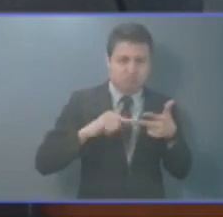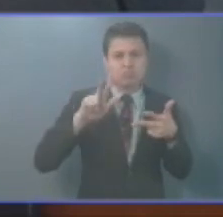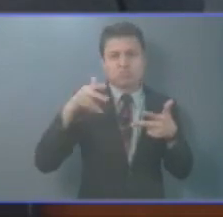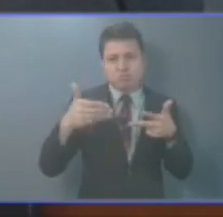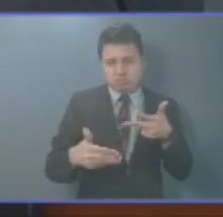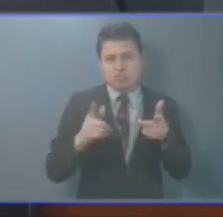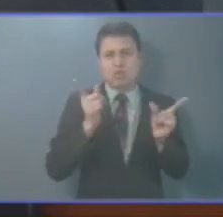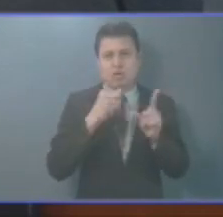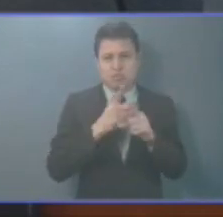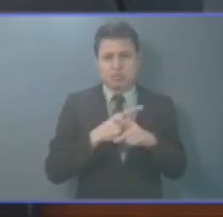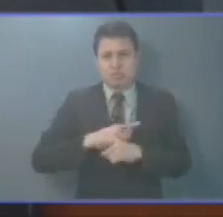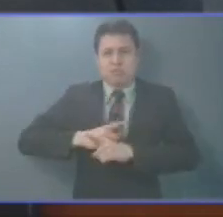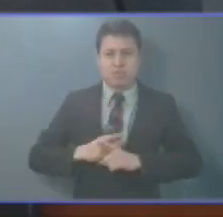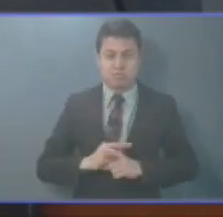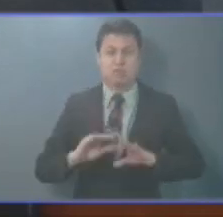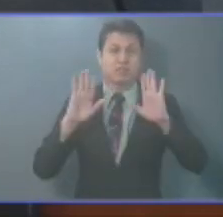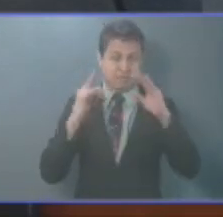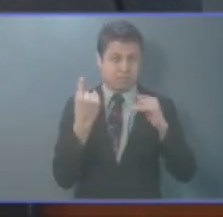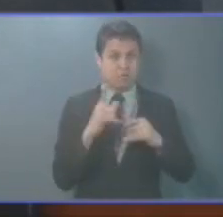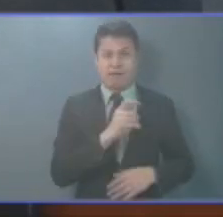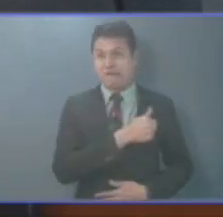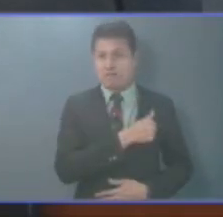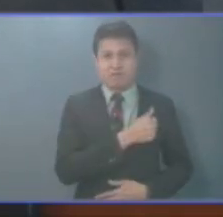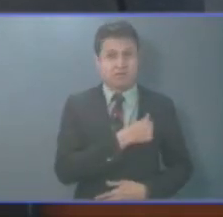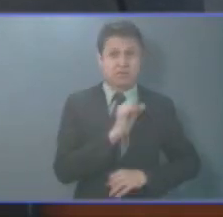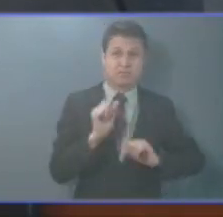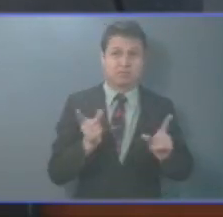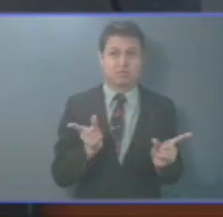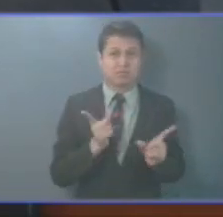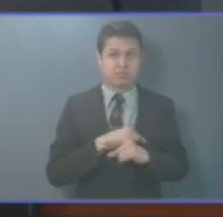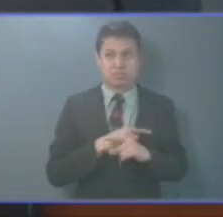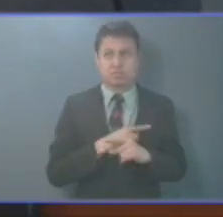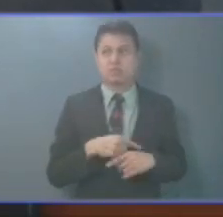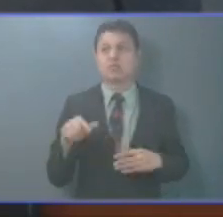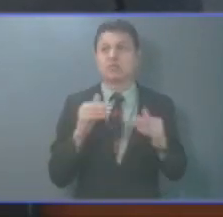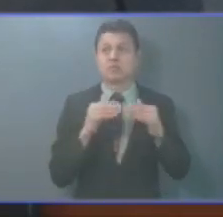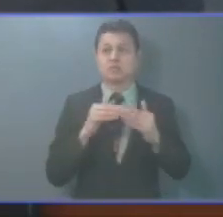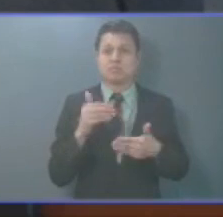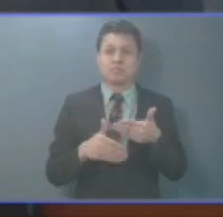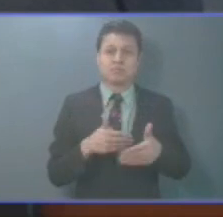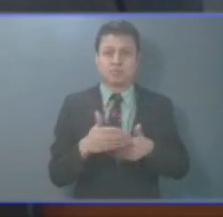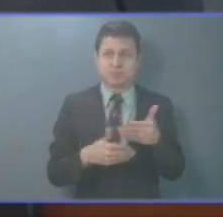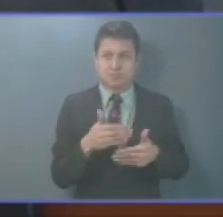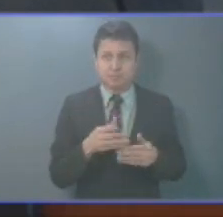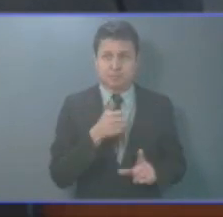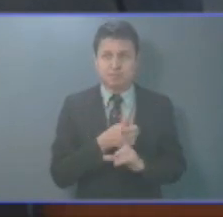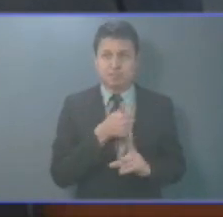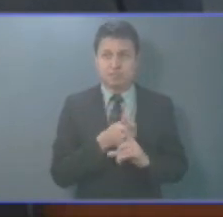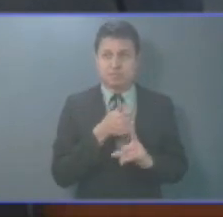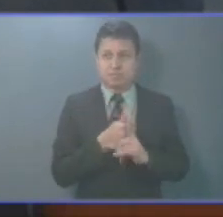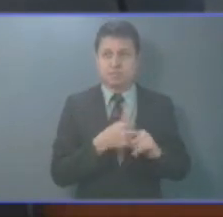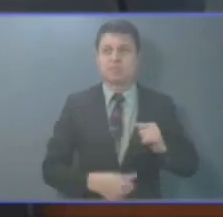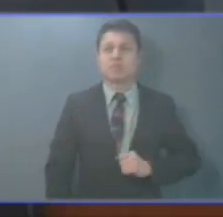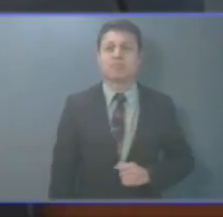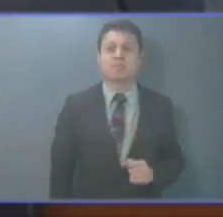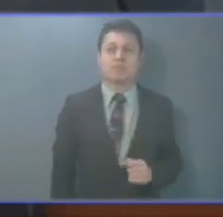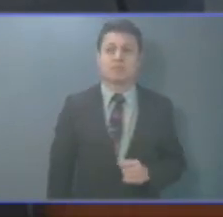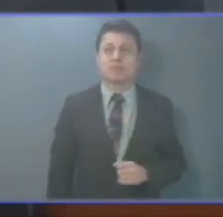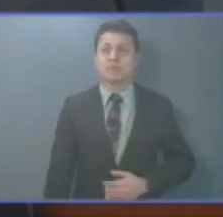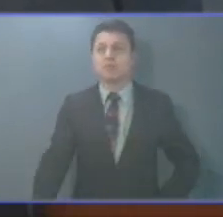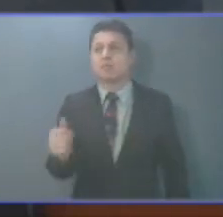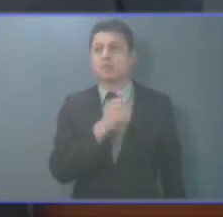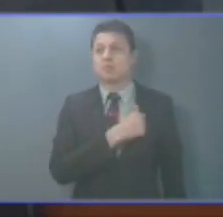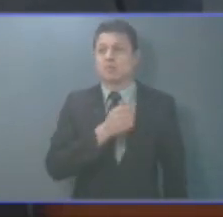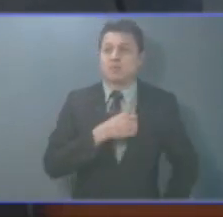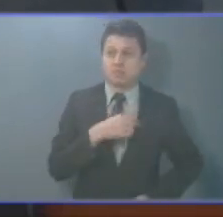remoción de la persona que ejerza la presidencia, así como los procedimientos correspondientes. Funciones